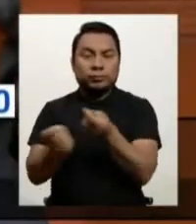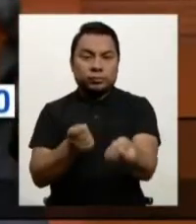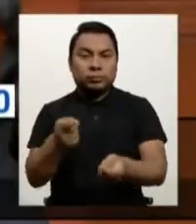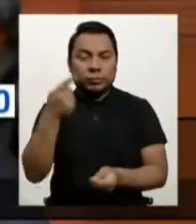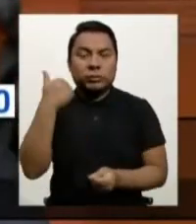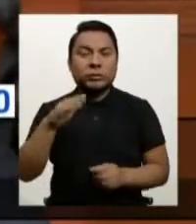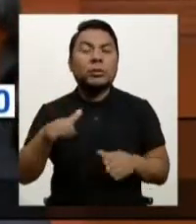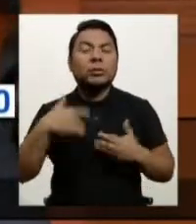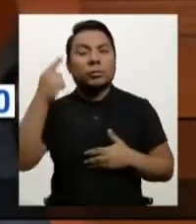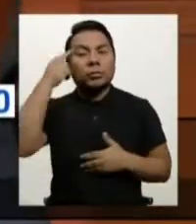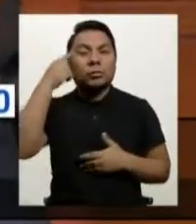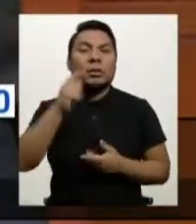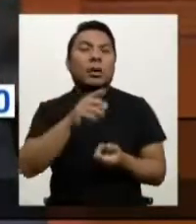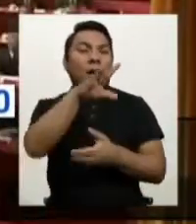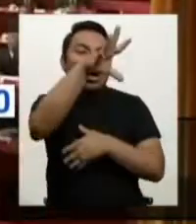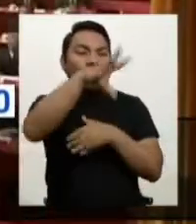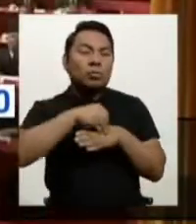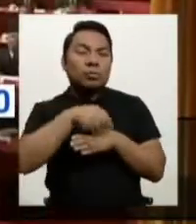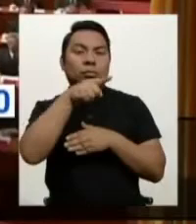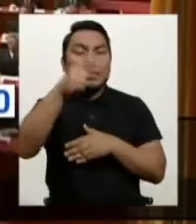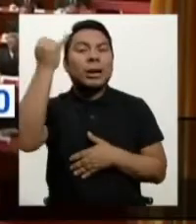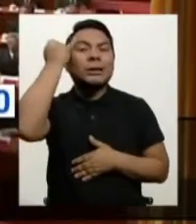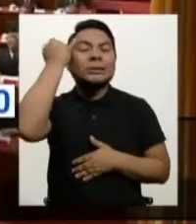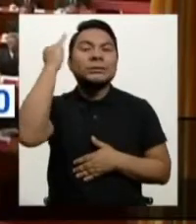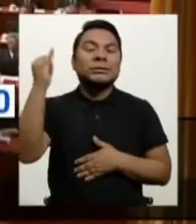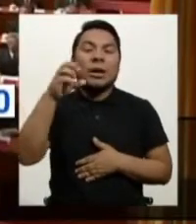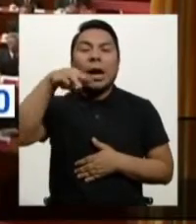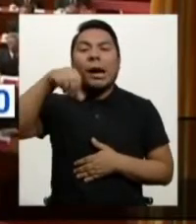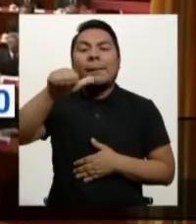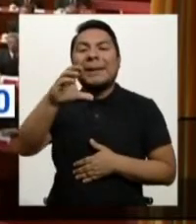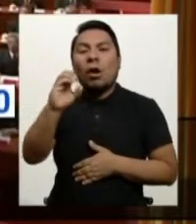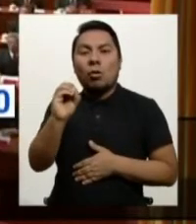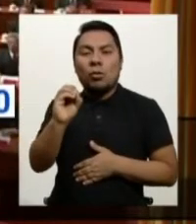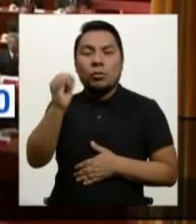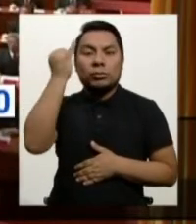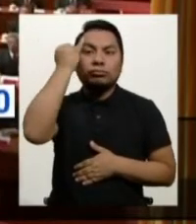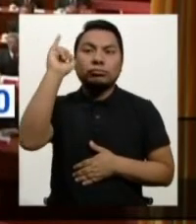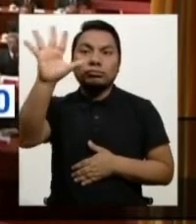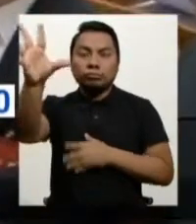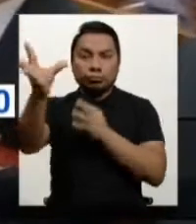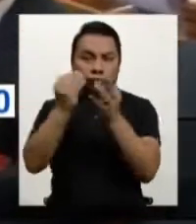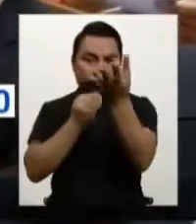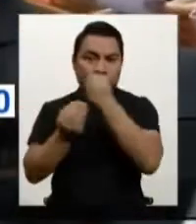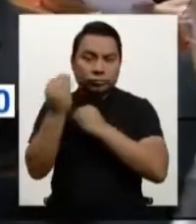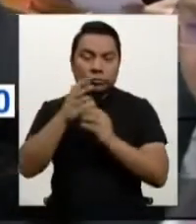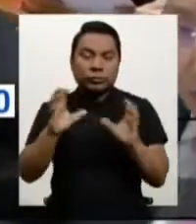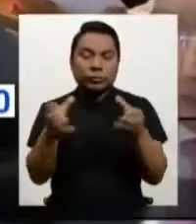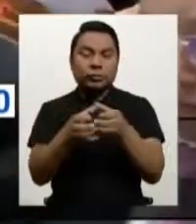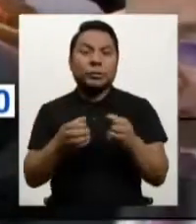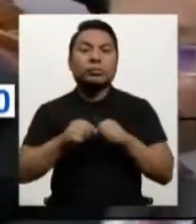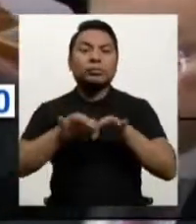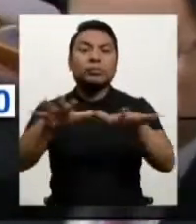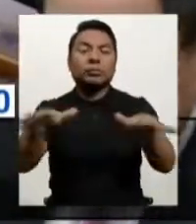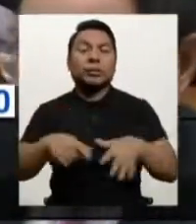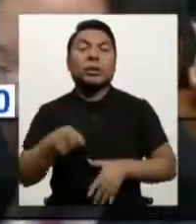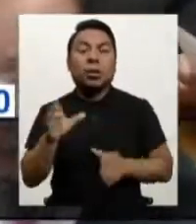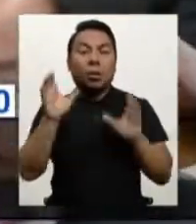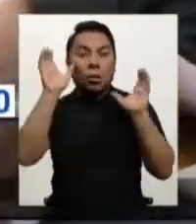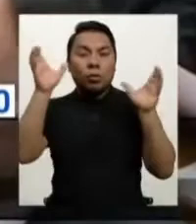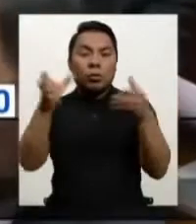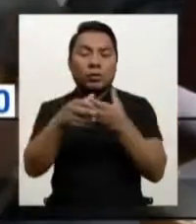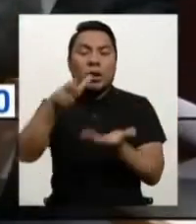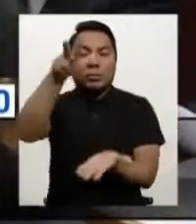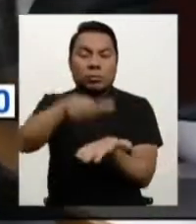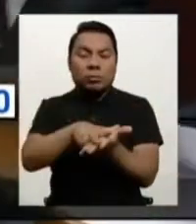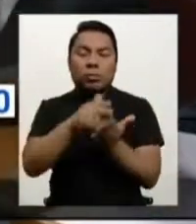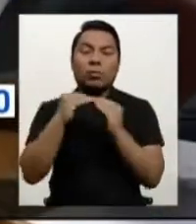del pensamiento Mao en el cierre del 19º Congreso del Partido Comunista Chino. El Congreso ha aprobado por